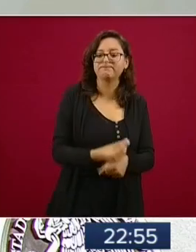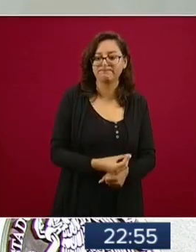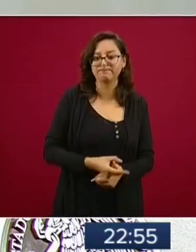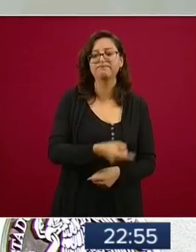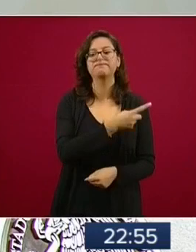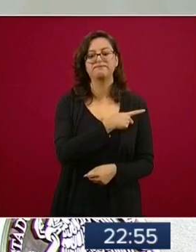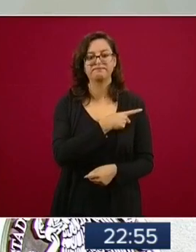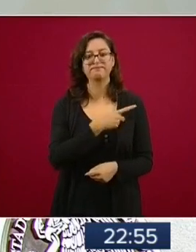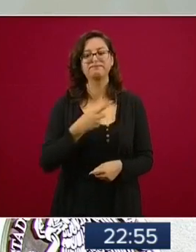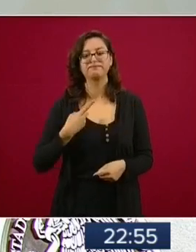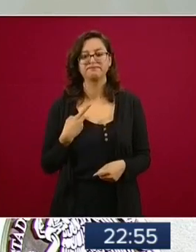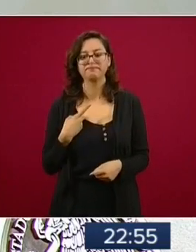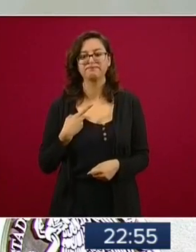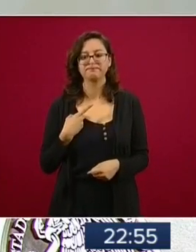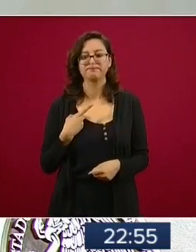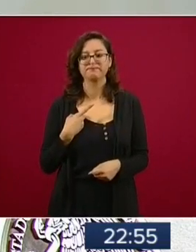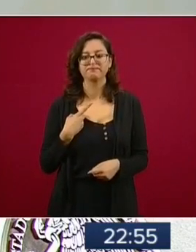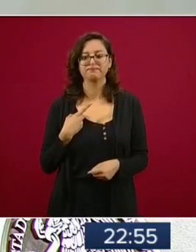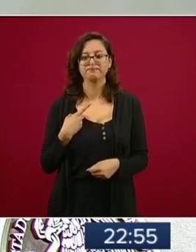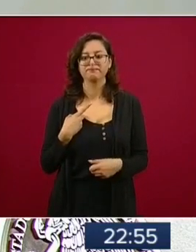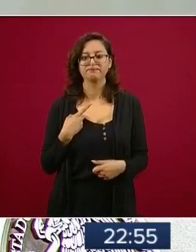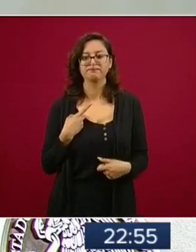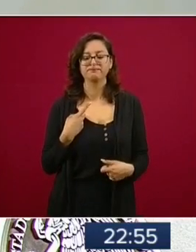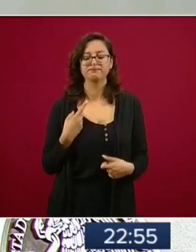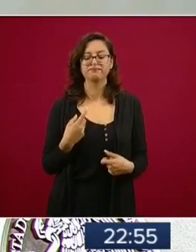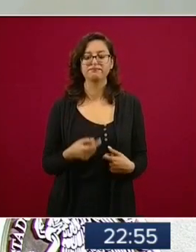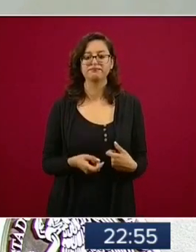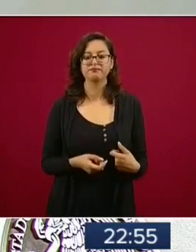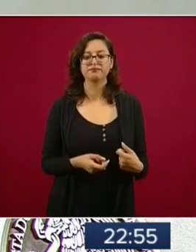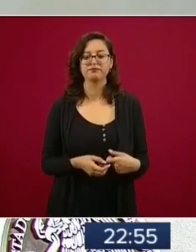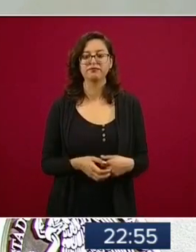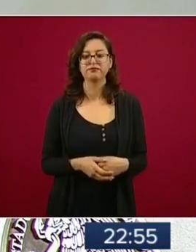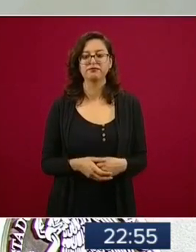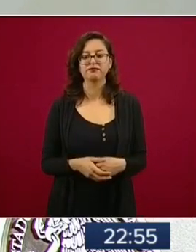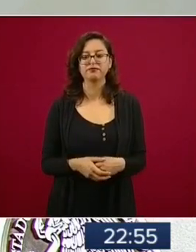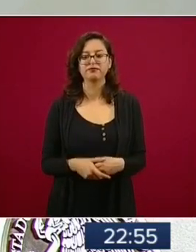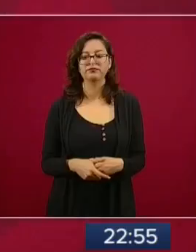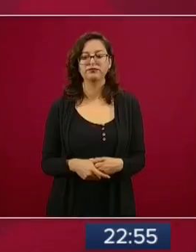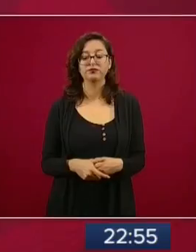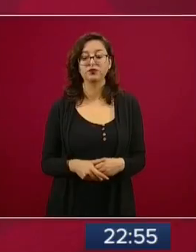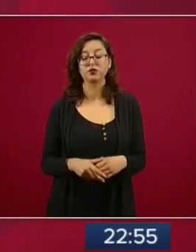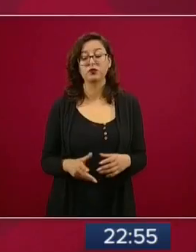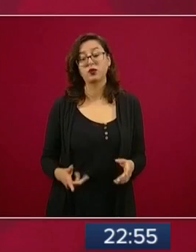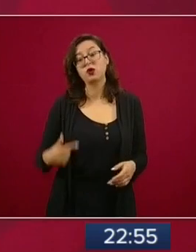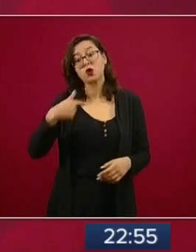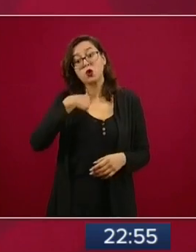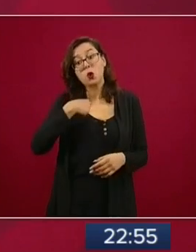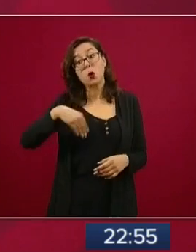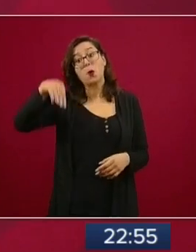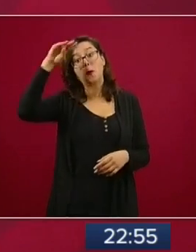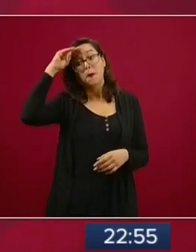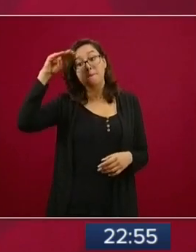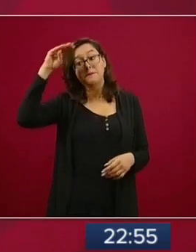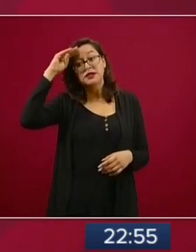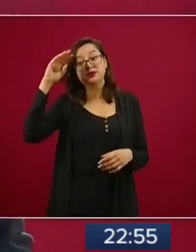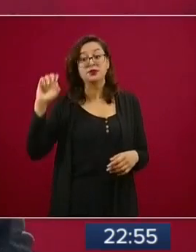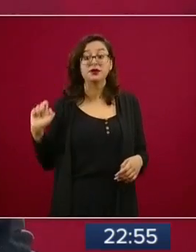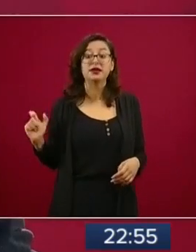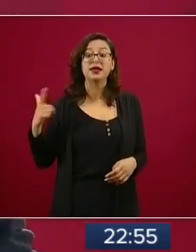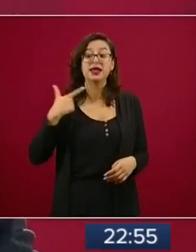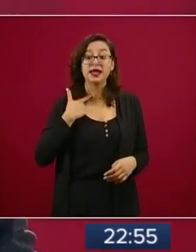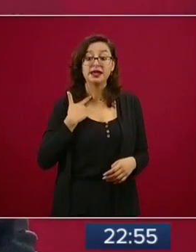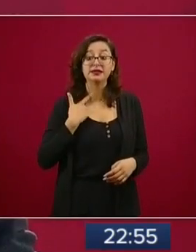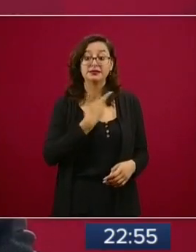Yo estoy porque si se va a juzgar a expresidentes,